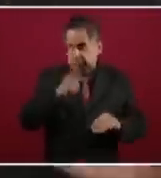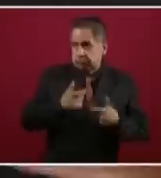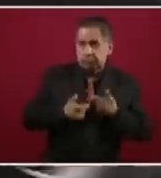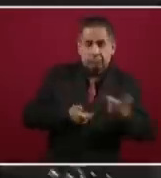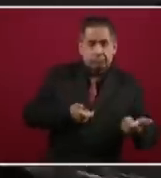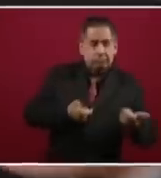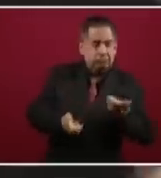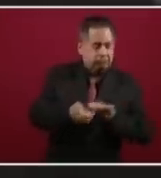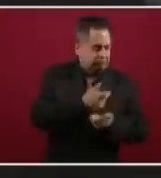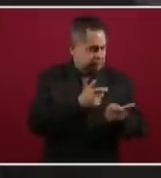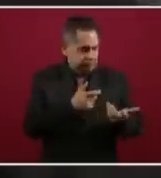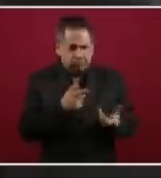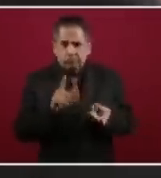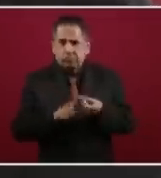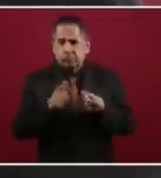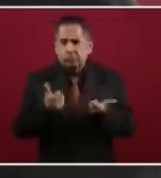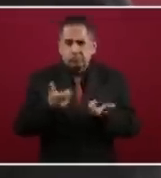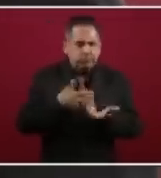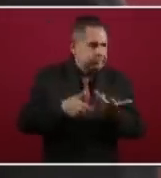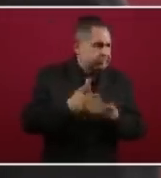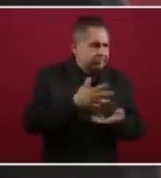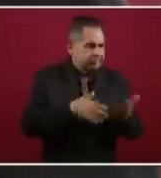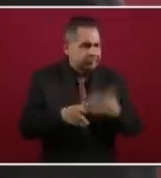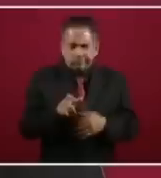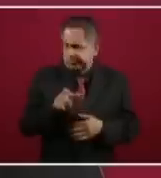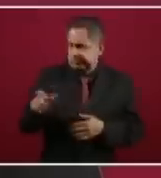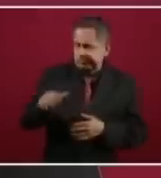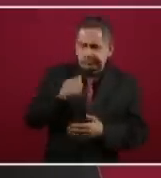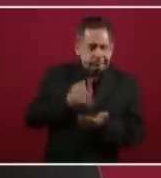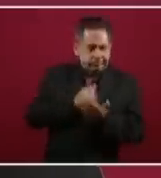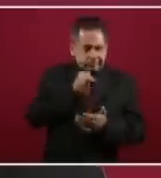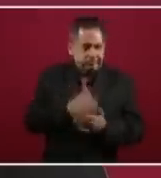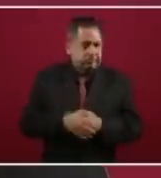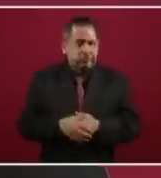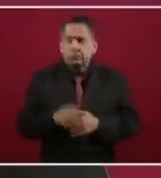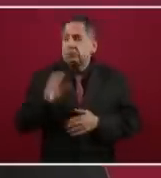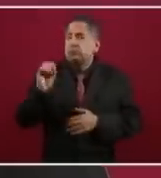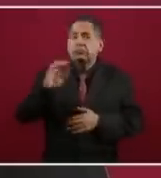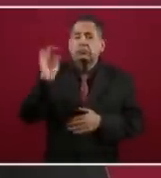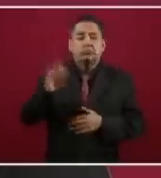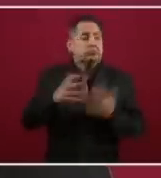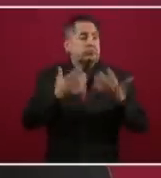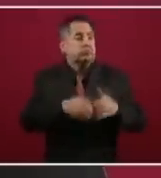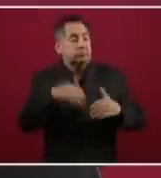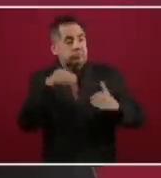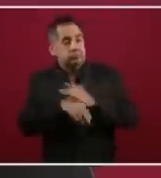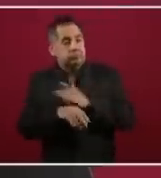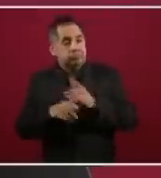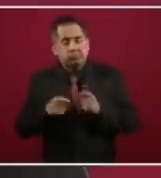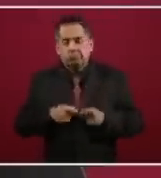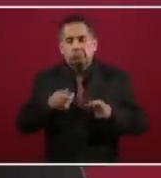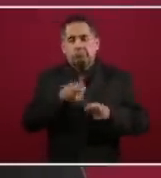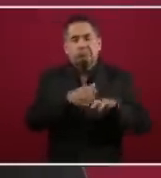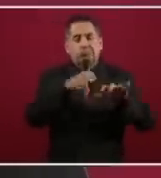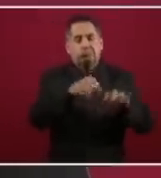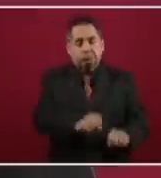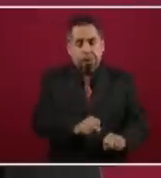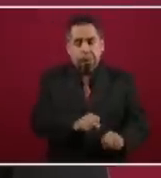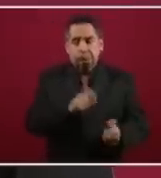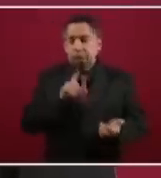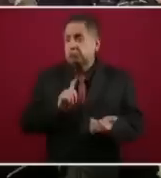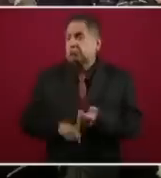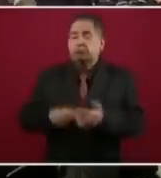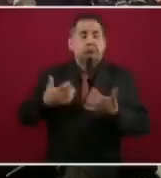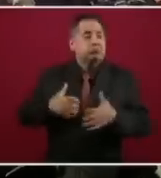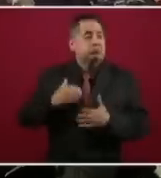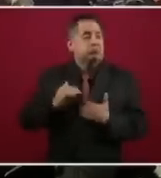falsas, muchas, o comprar empresas quebradas para que una empresa grande que tiene utilidad